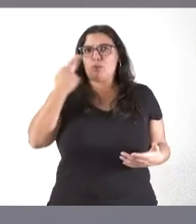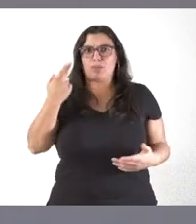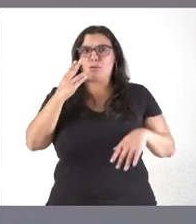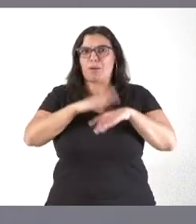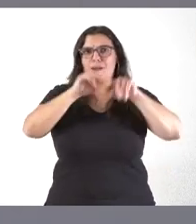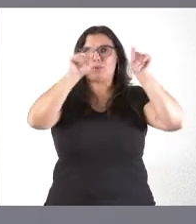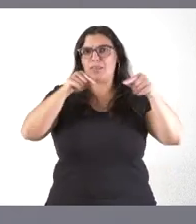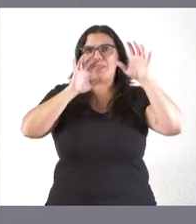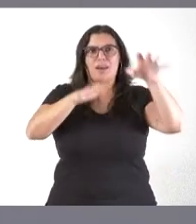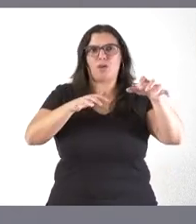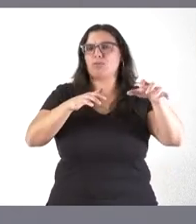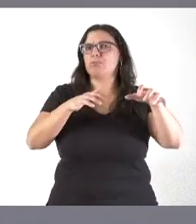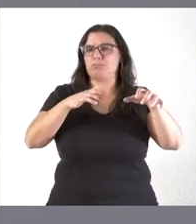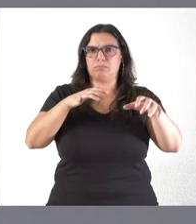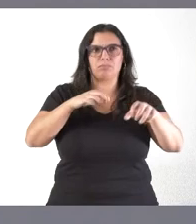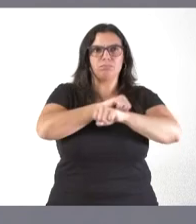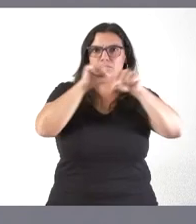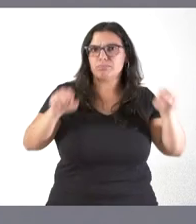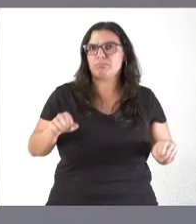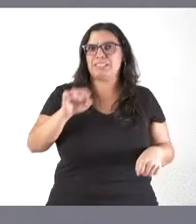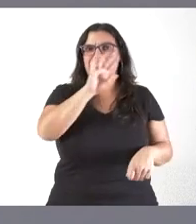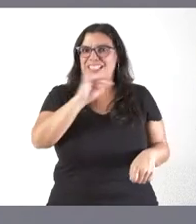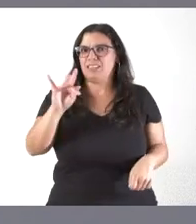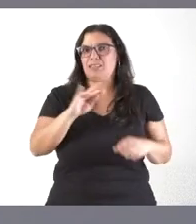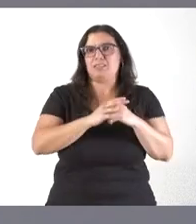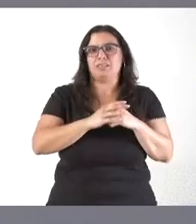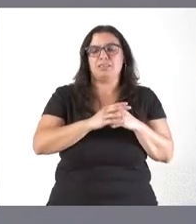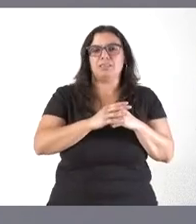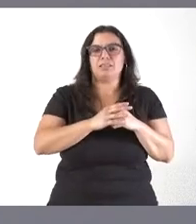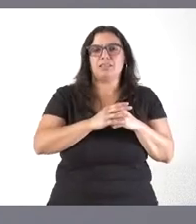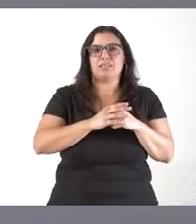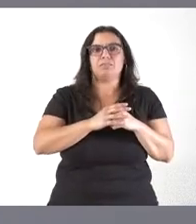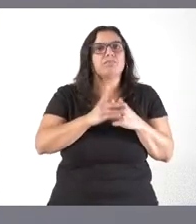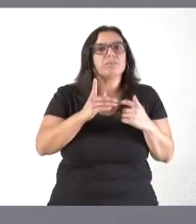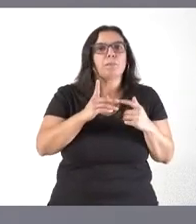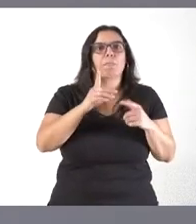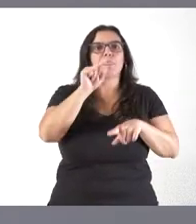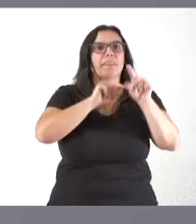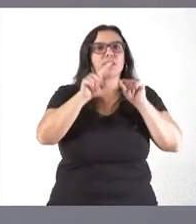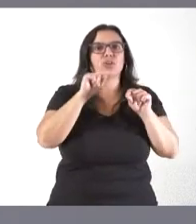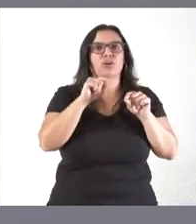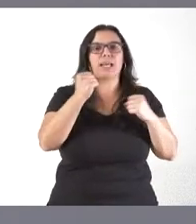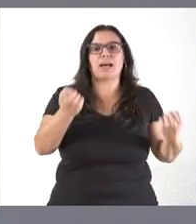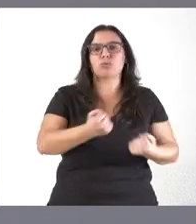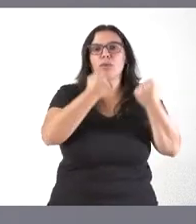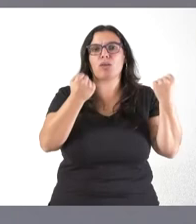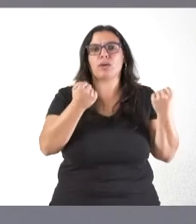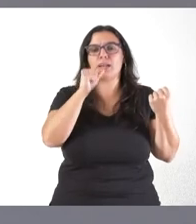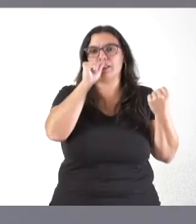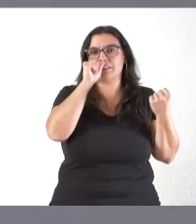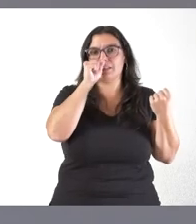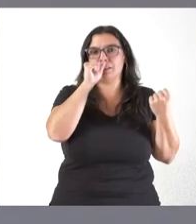porque siempre lo dijimos nuestro compromiso con León va más allá de cuáles sean las decisiones y actuaciones que podamos decidir